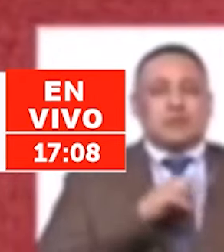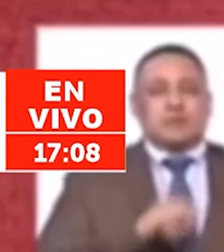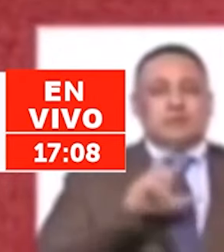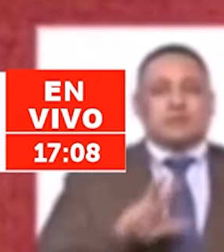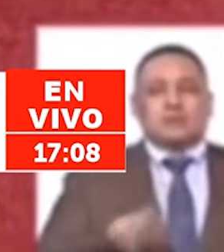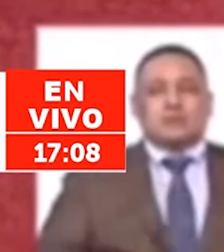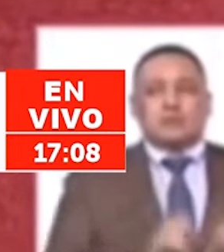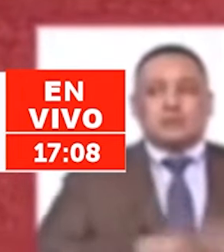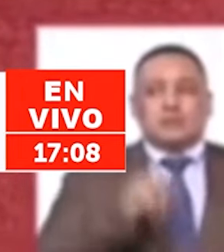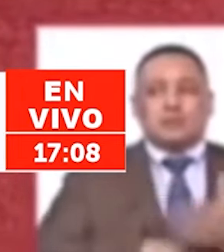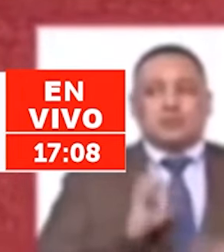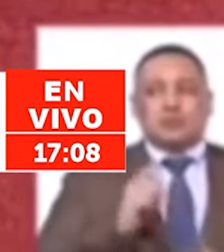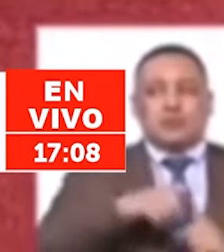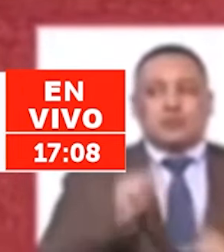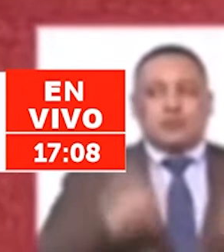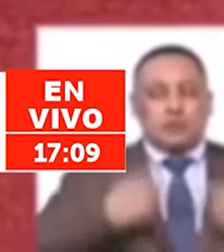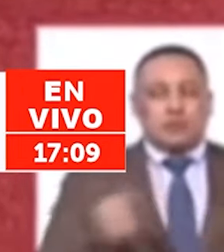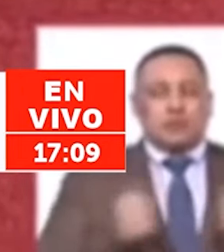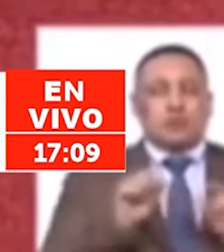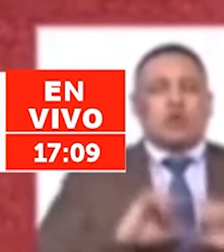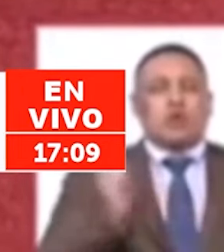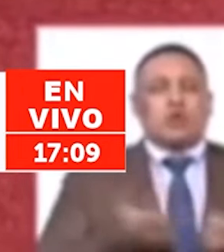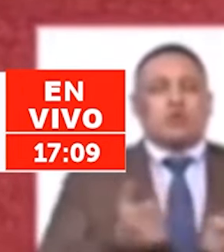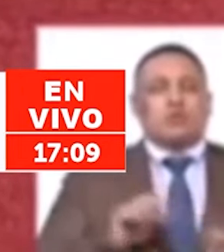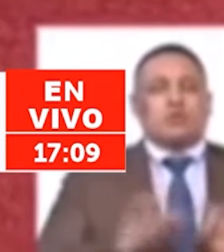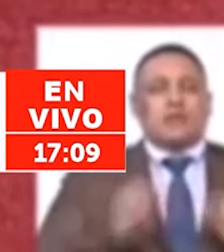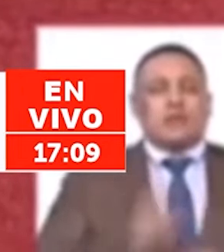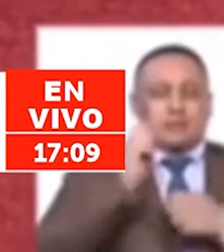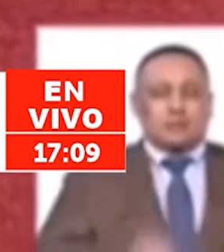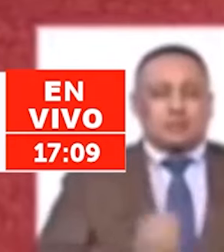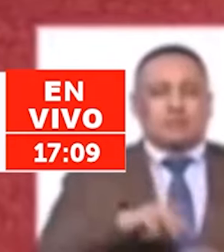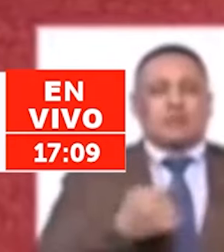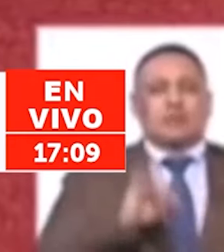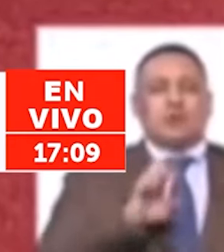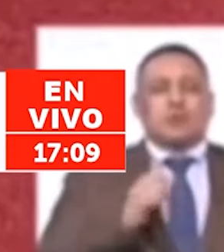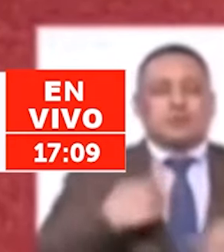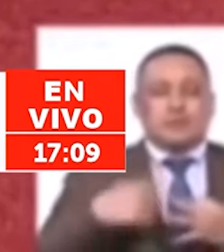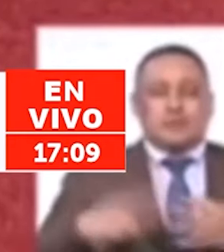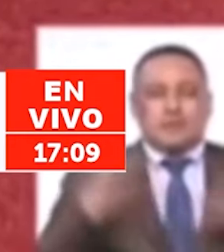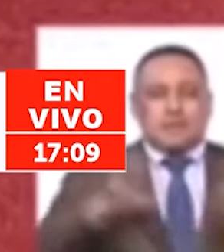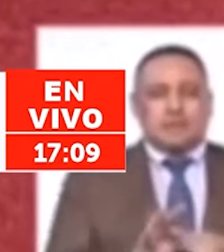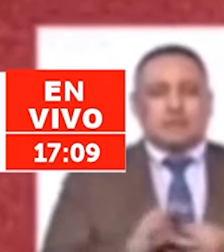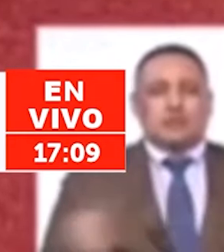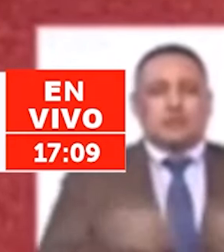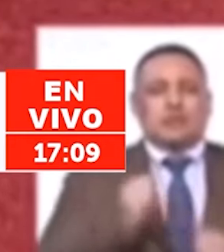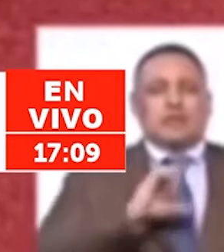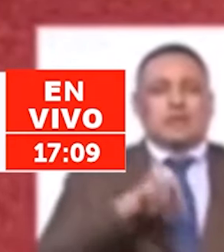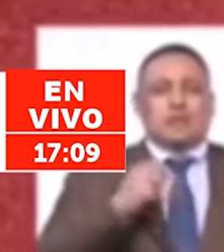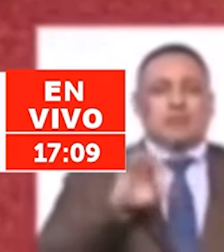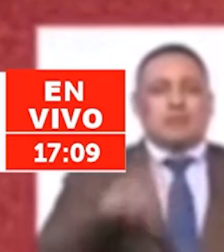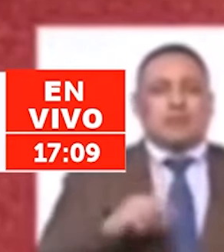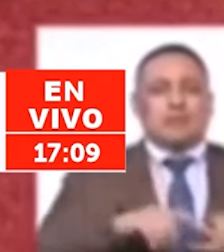2023, firmó un acta de acuerdo con la comunidad campesina de Maure y sus anexos, Cayapuma